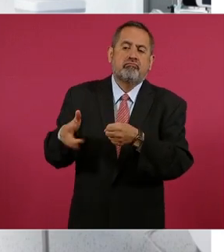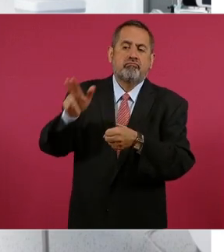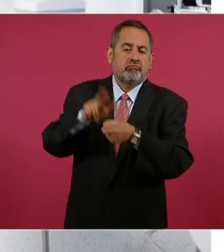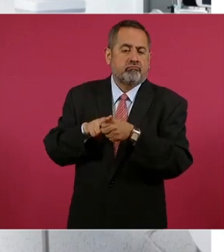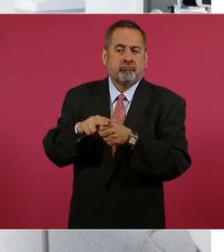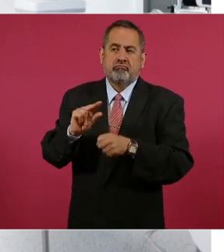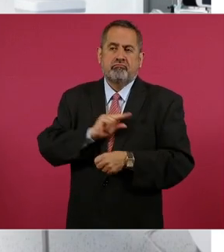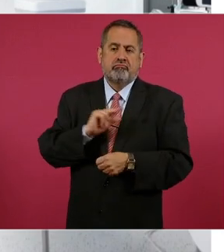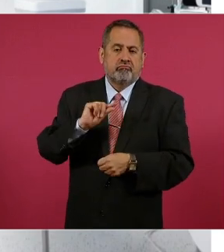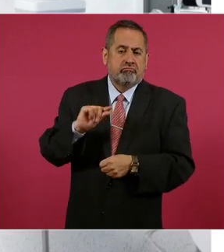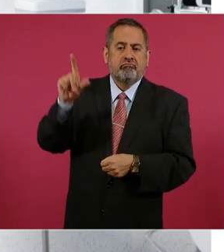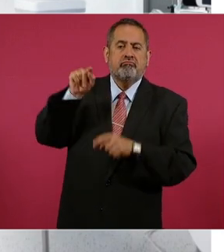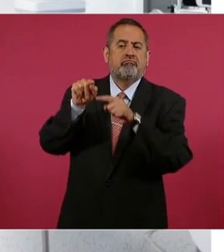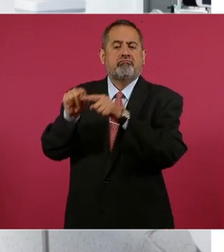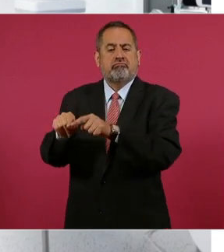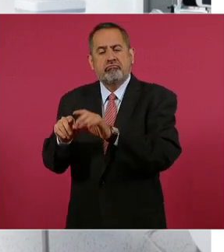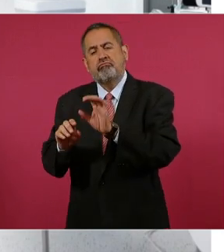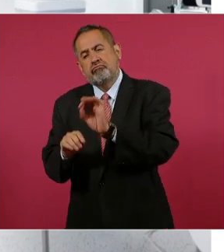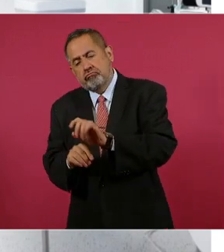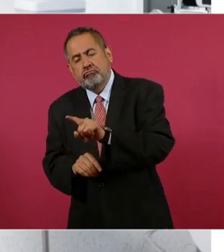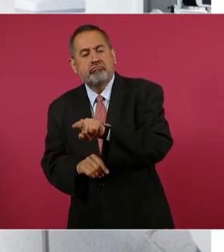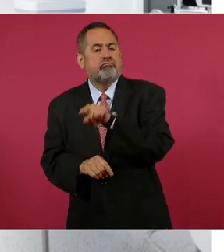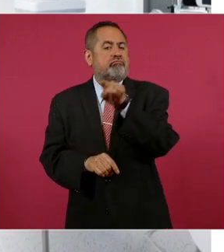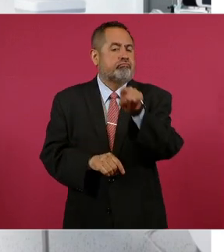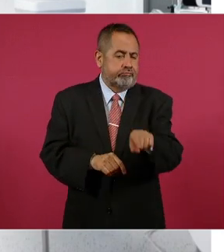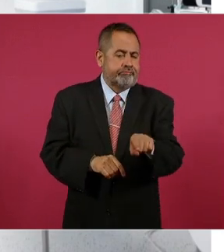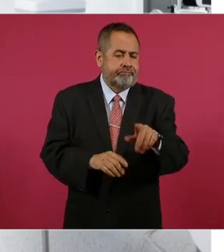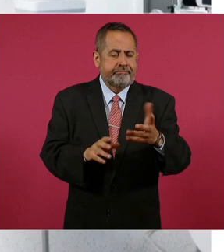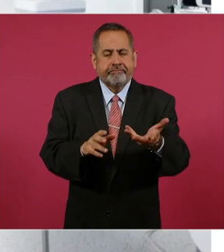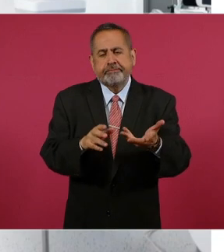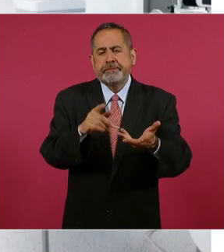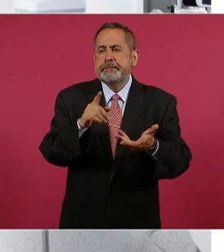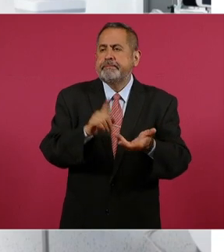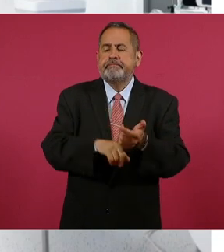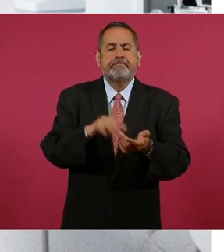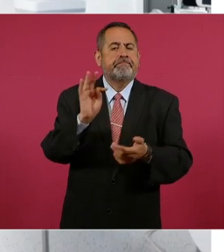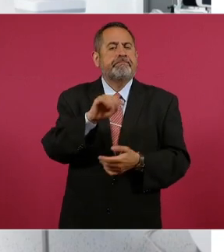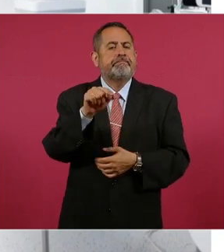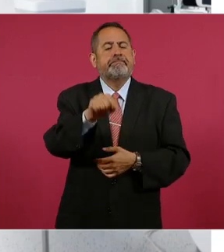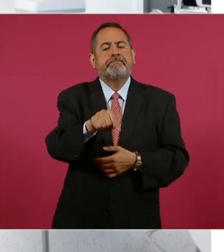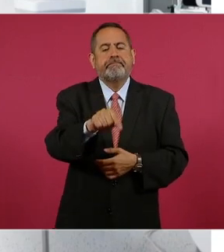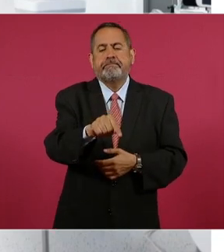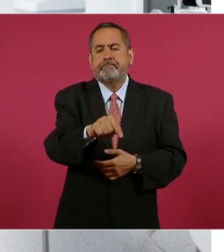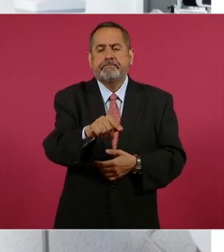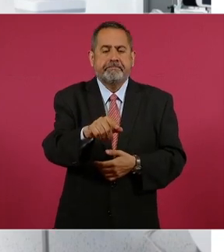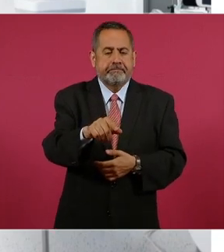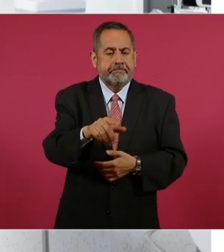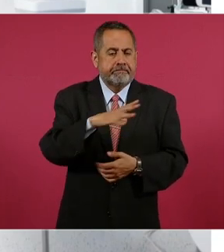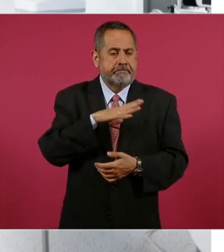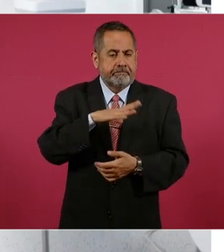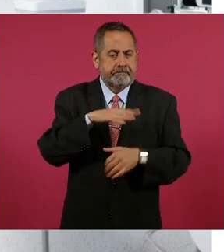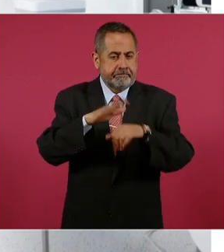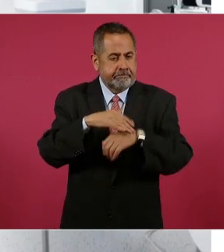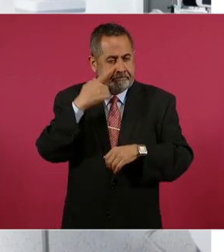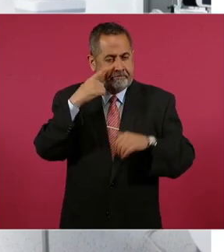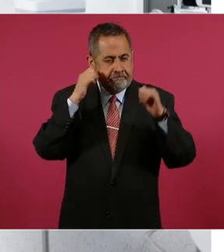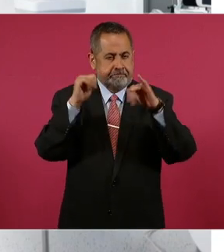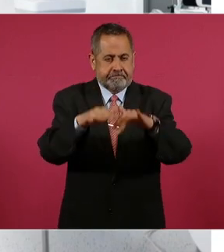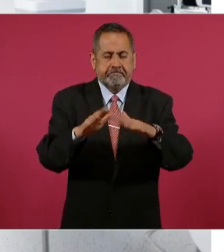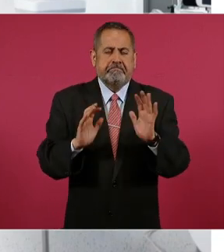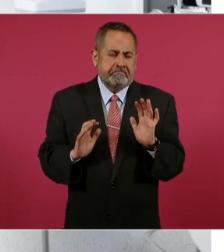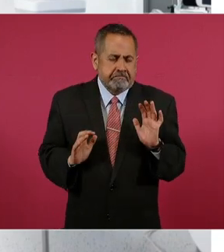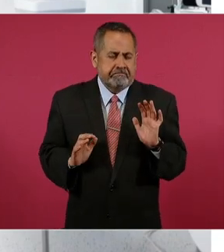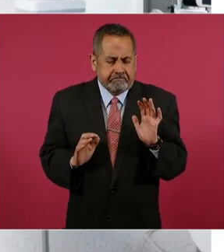decir, en la alta especialidad, o estaban concentradas ahí en donde, digamos, había mayor población,